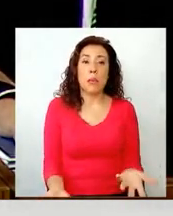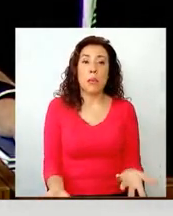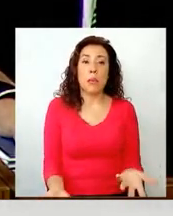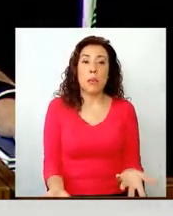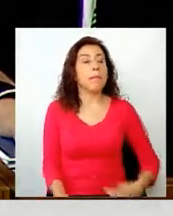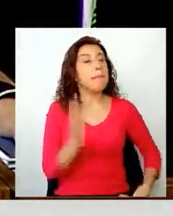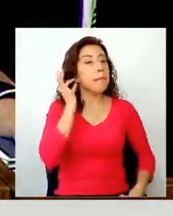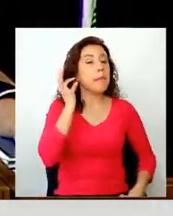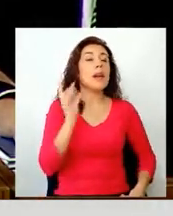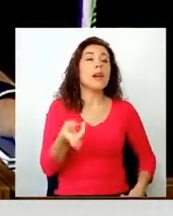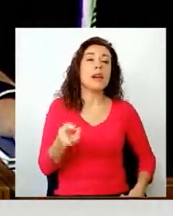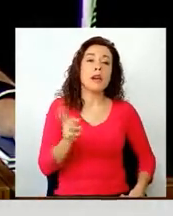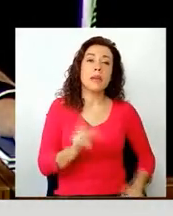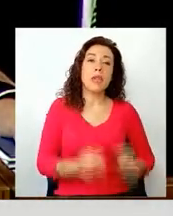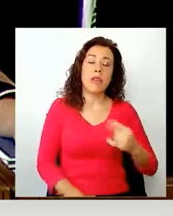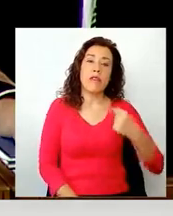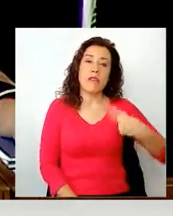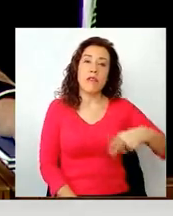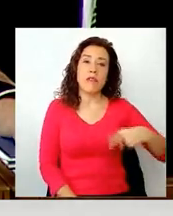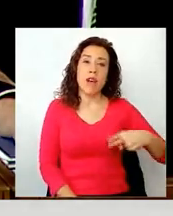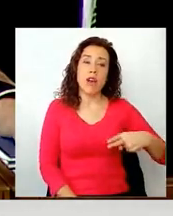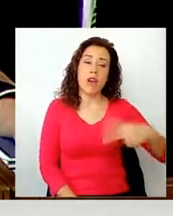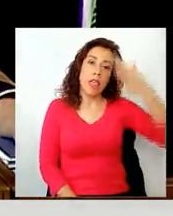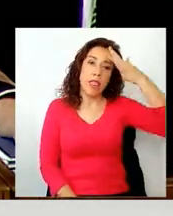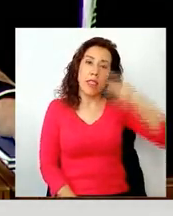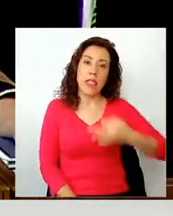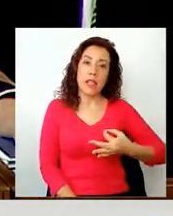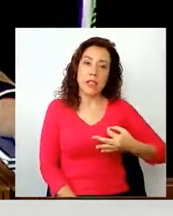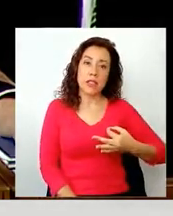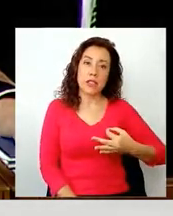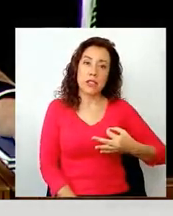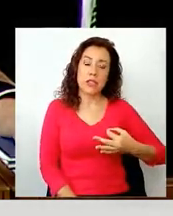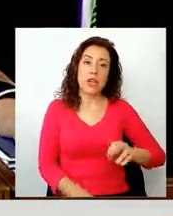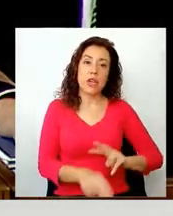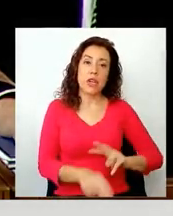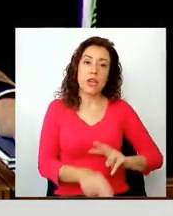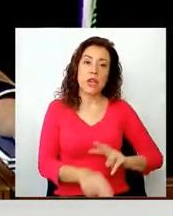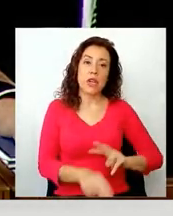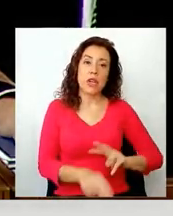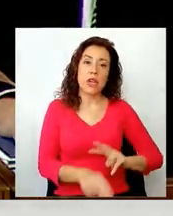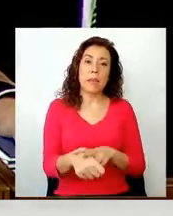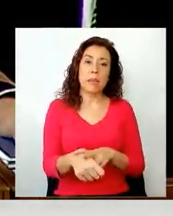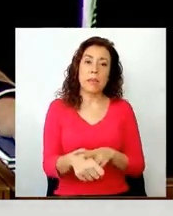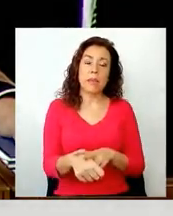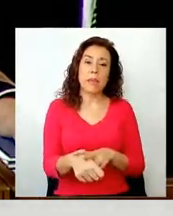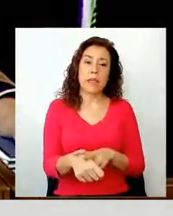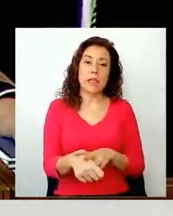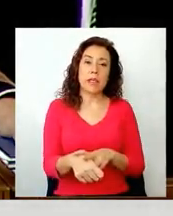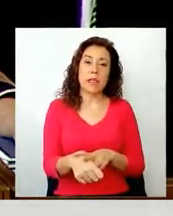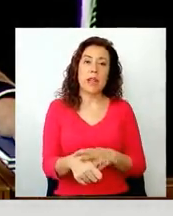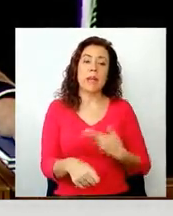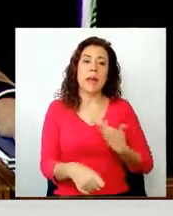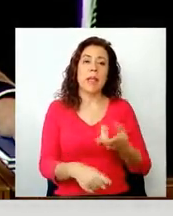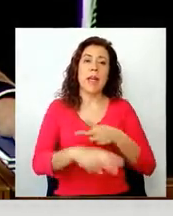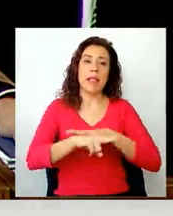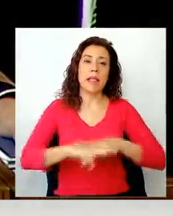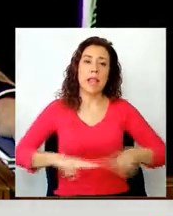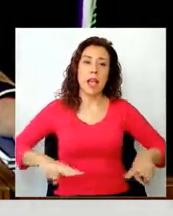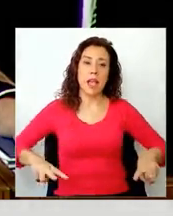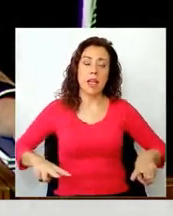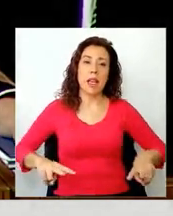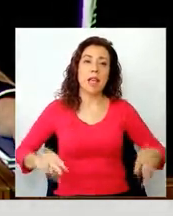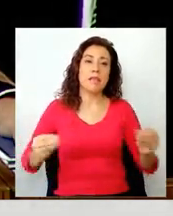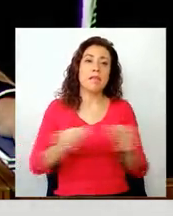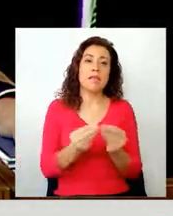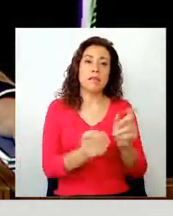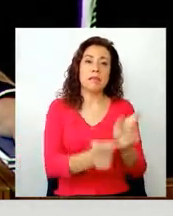valoro la decisión que tomó la comisión mixta de tal manera de dar tranquilidad a miles de trabajadores